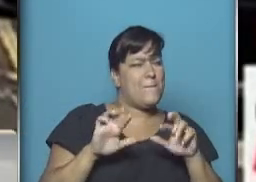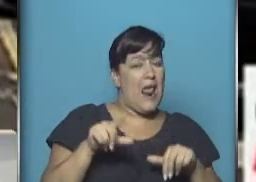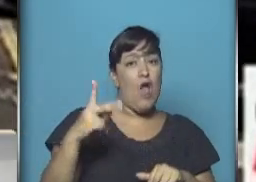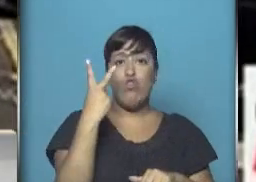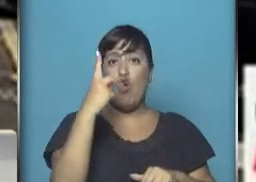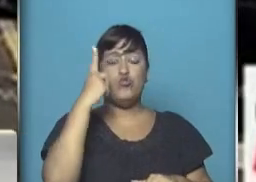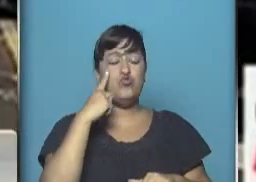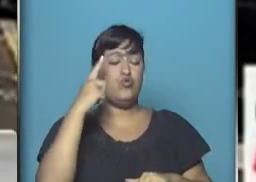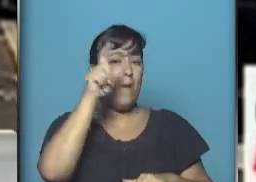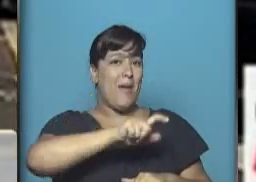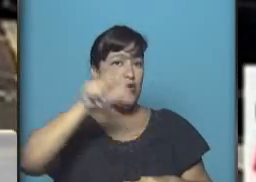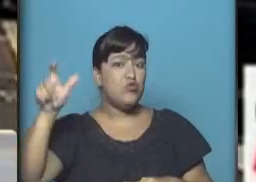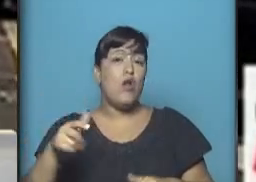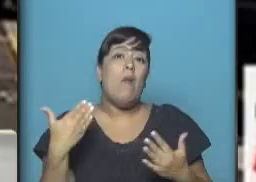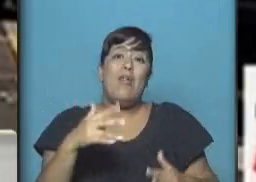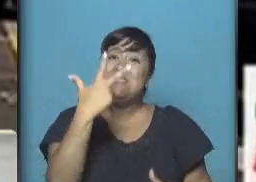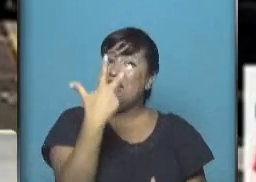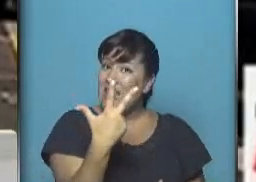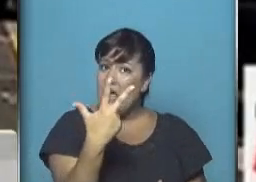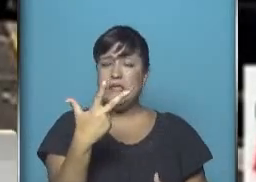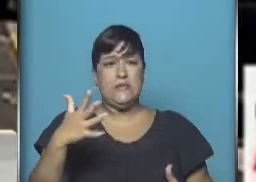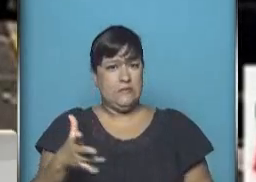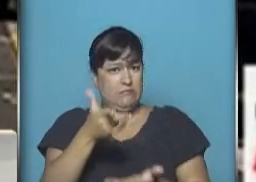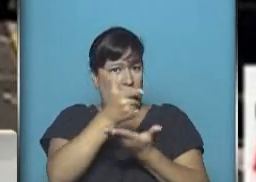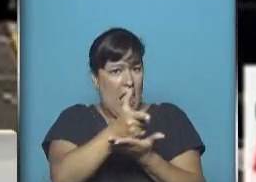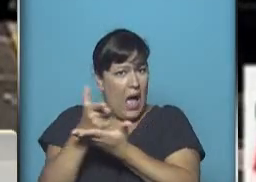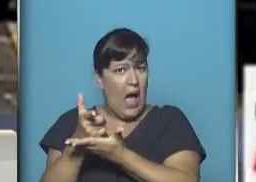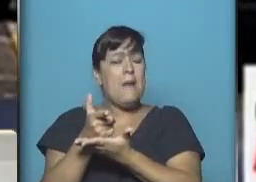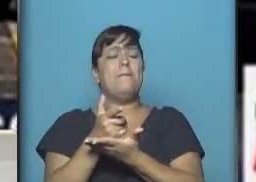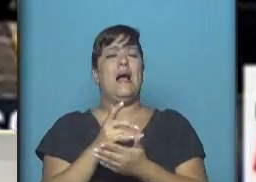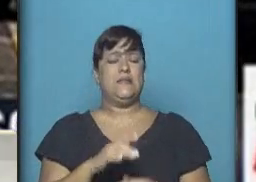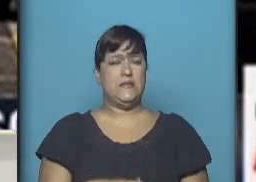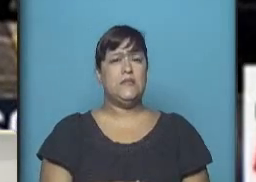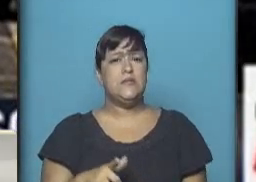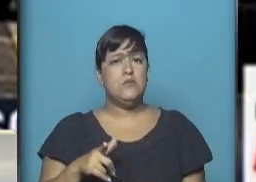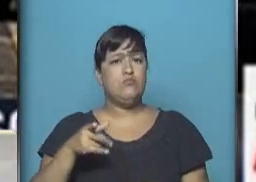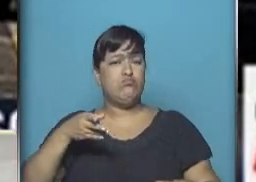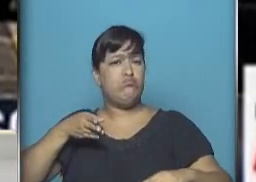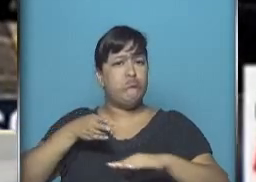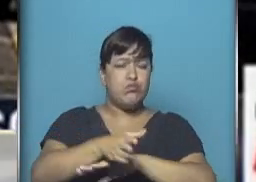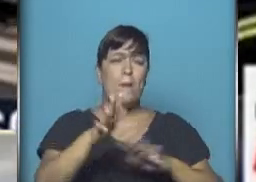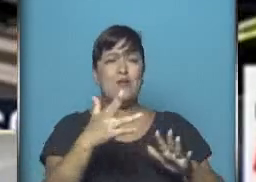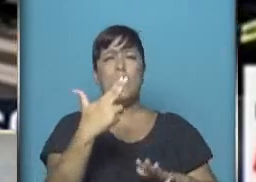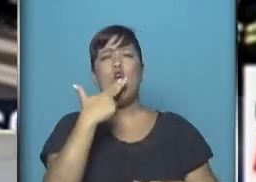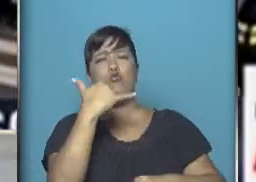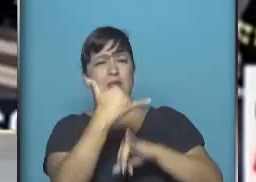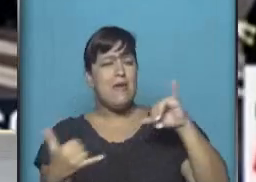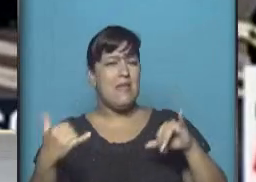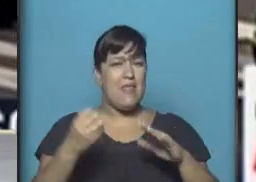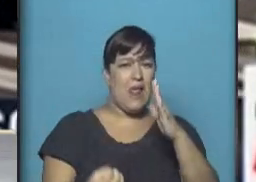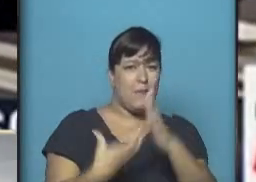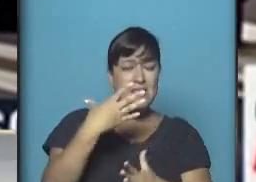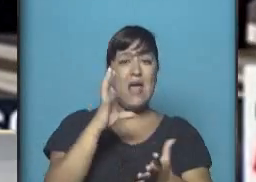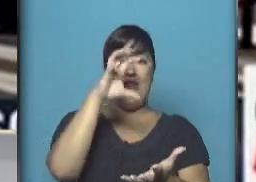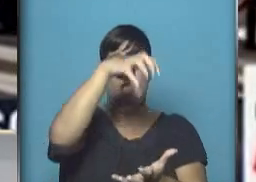personas, puede ser que tres, armadas con Kalashnikov, entraron hoy sobre las 11:30 de la mañana en la sede